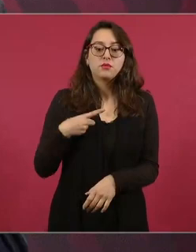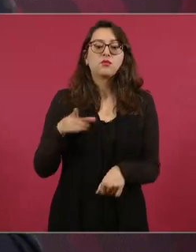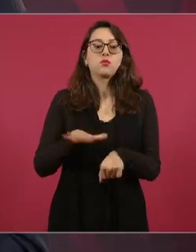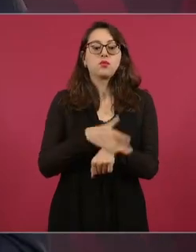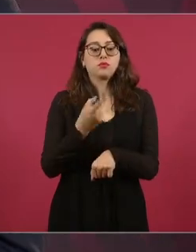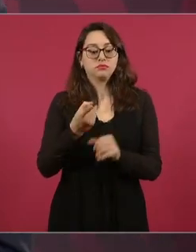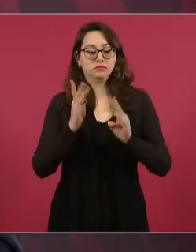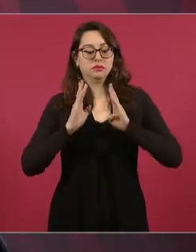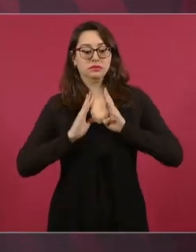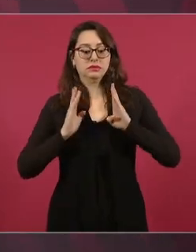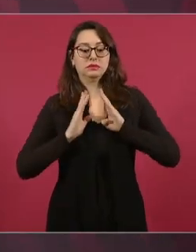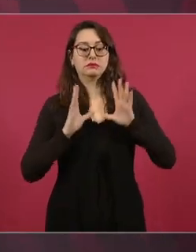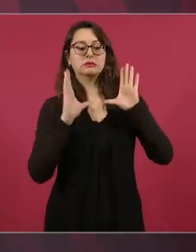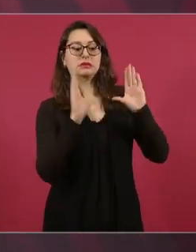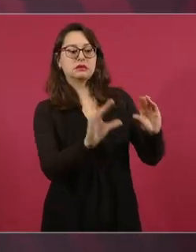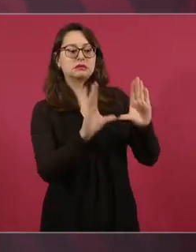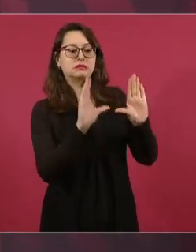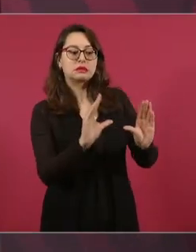profesionalismo,